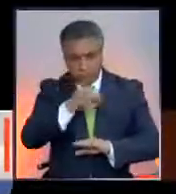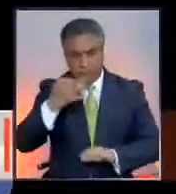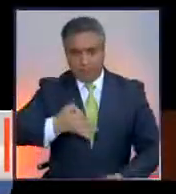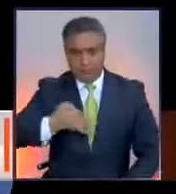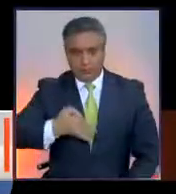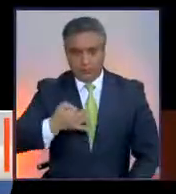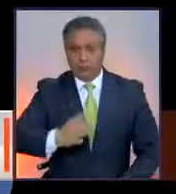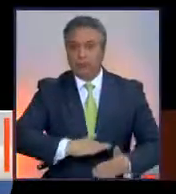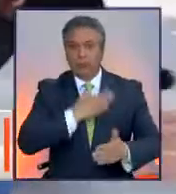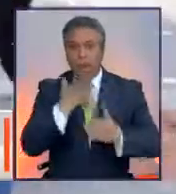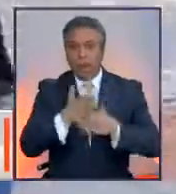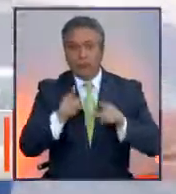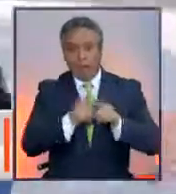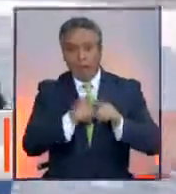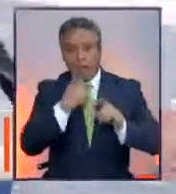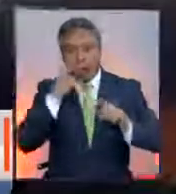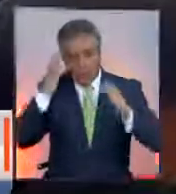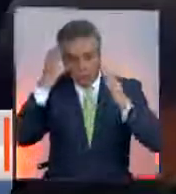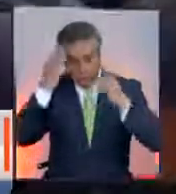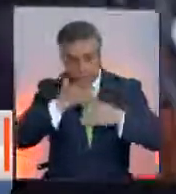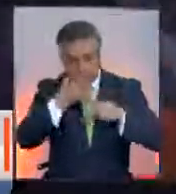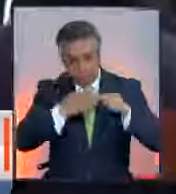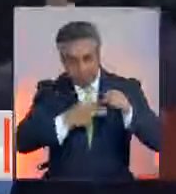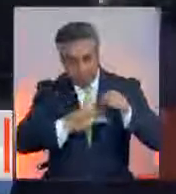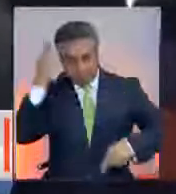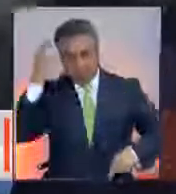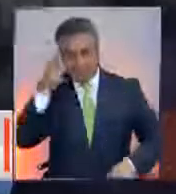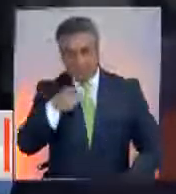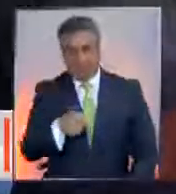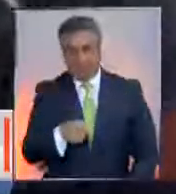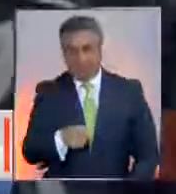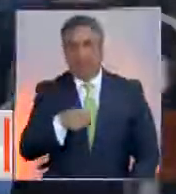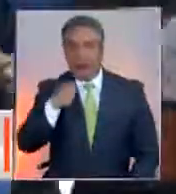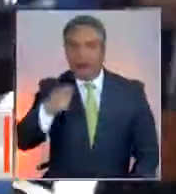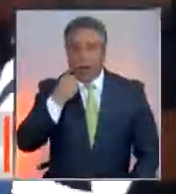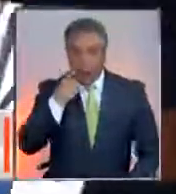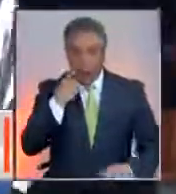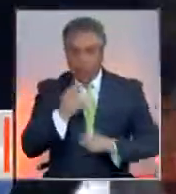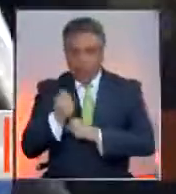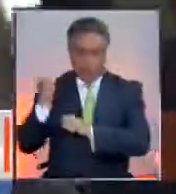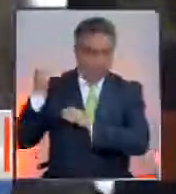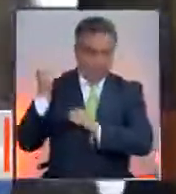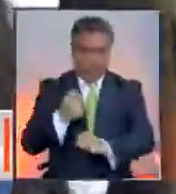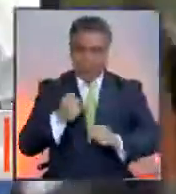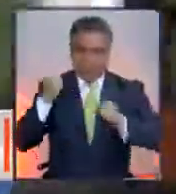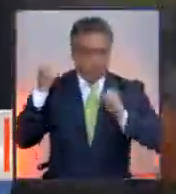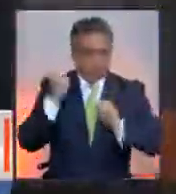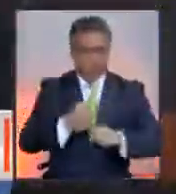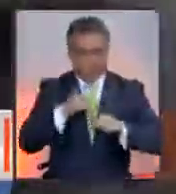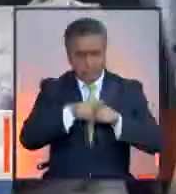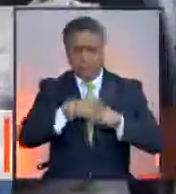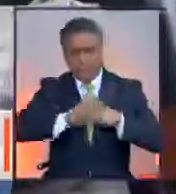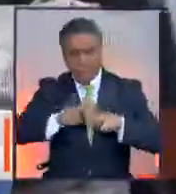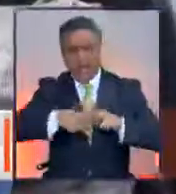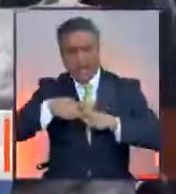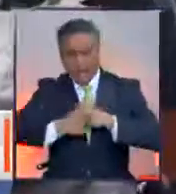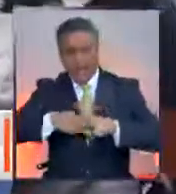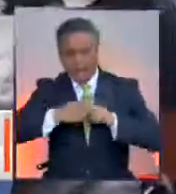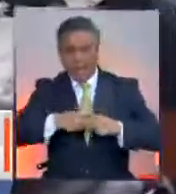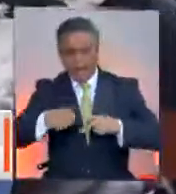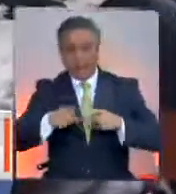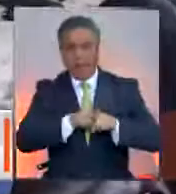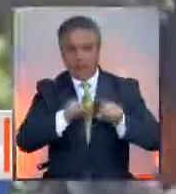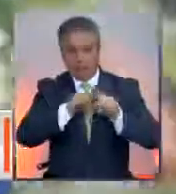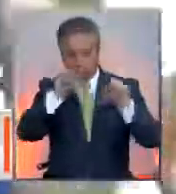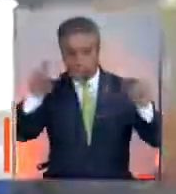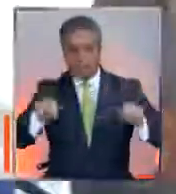que fue desconectada por los encapuchados. A esa hora, encapuchados comenzaron a abrir con combos y otras herramientas las cortinas metálicas